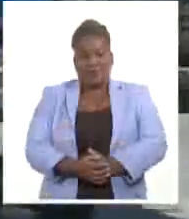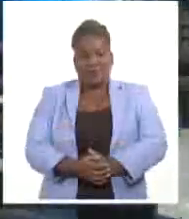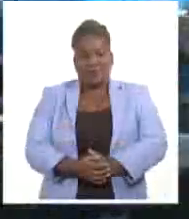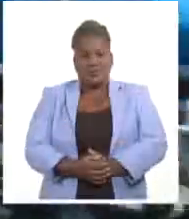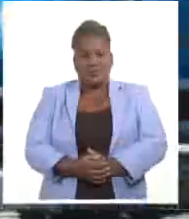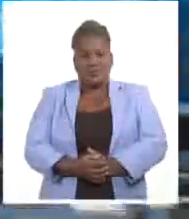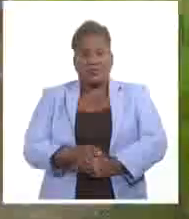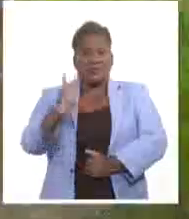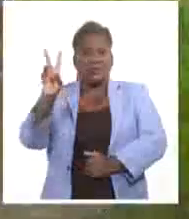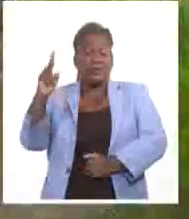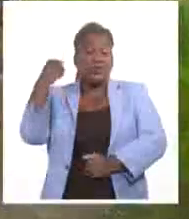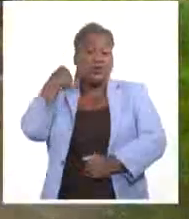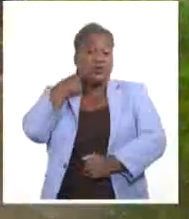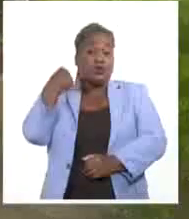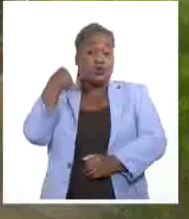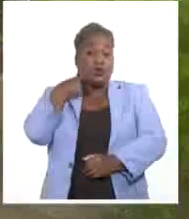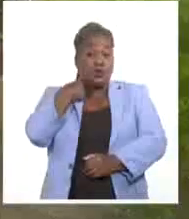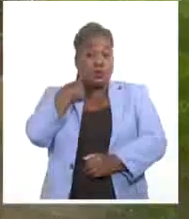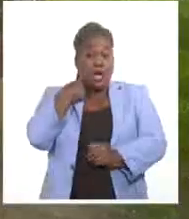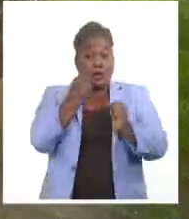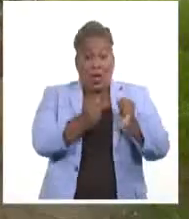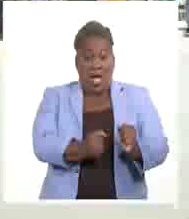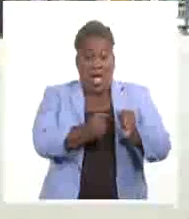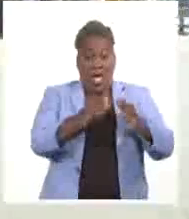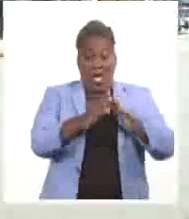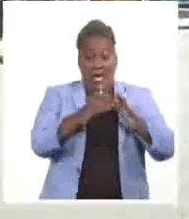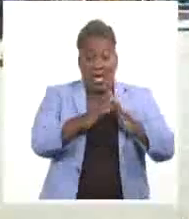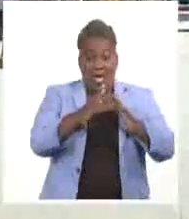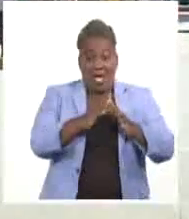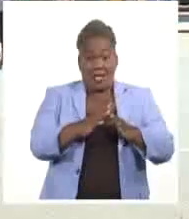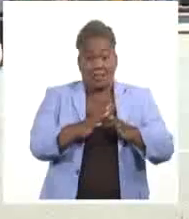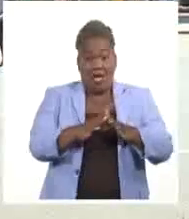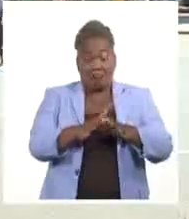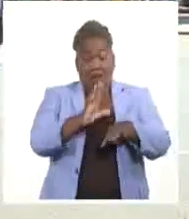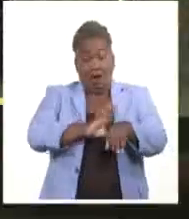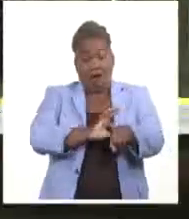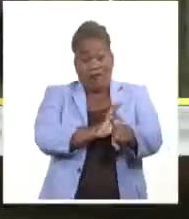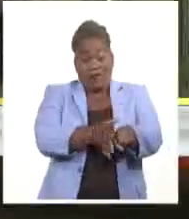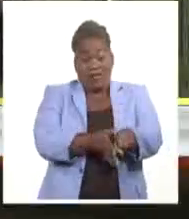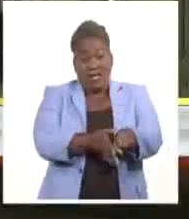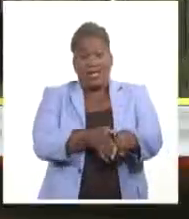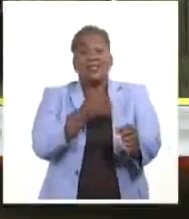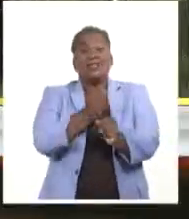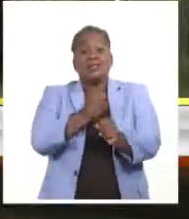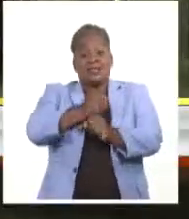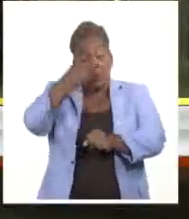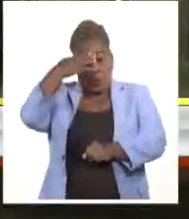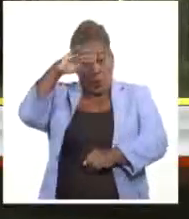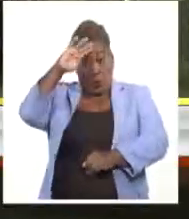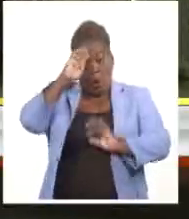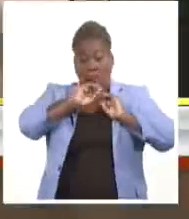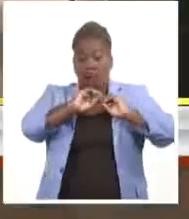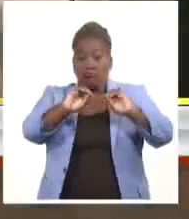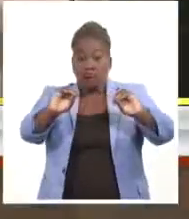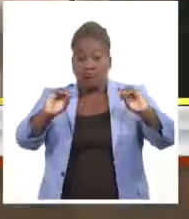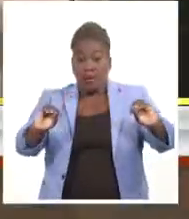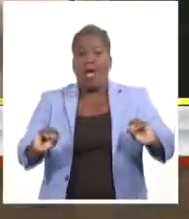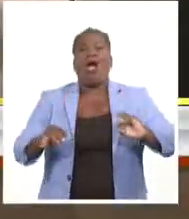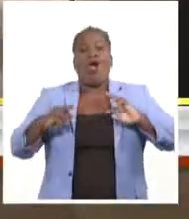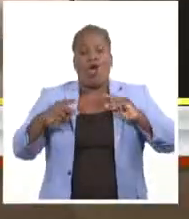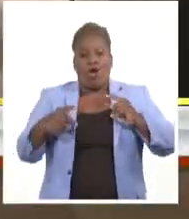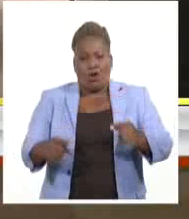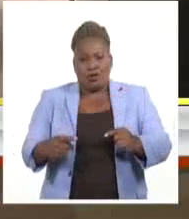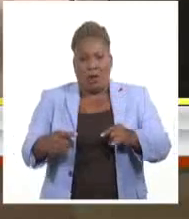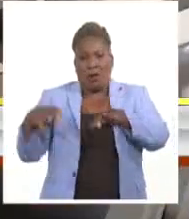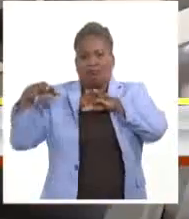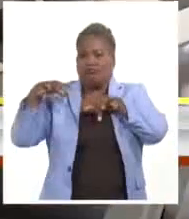luego de 2 años de aislamiento obligado por la pandemia de COVID-19, los trabajadores cubanos son convocados nuevamente a